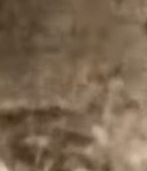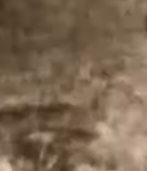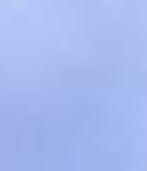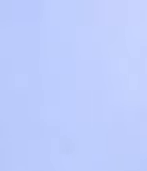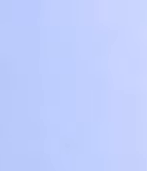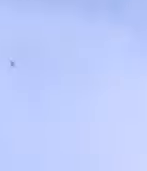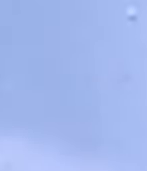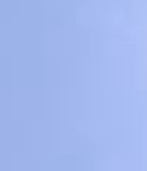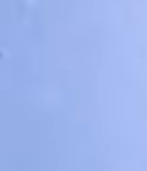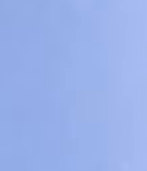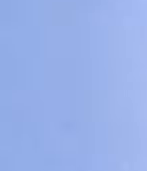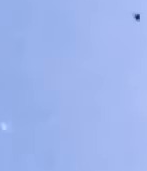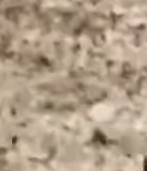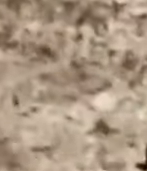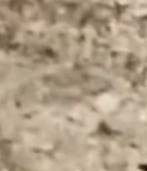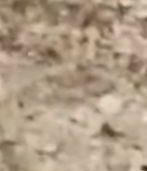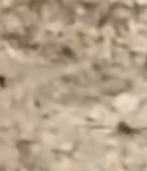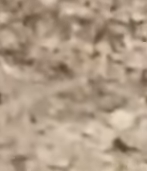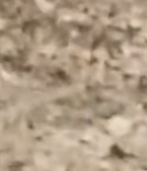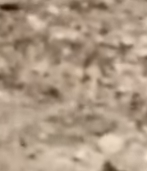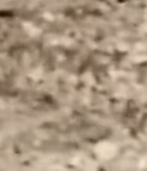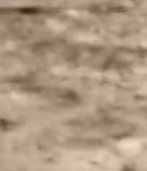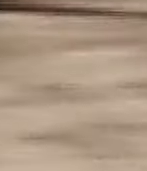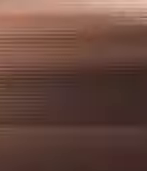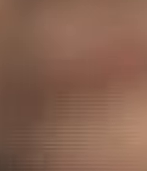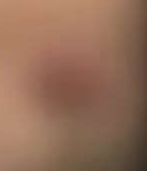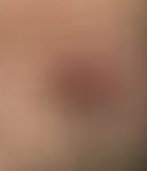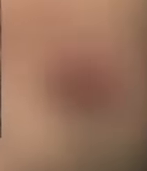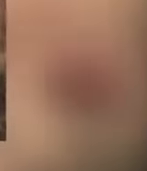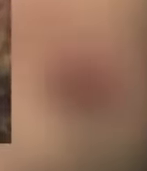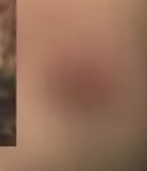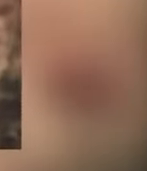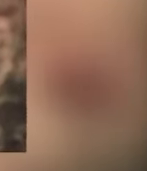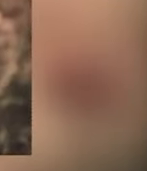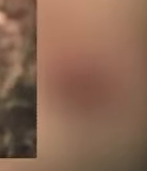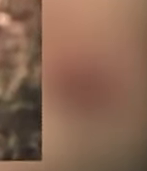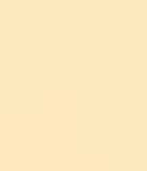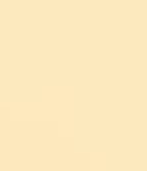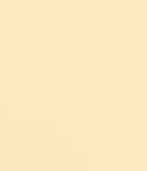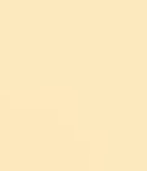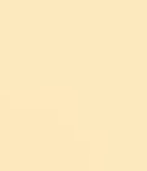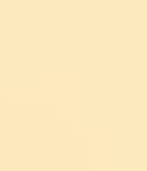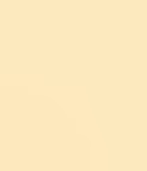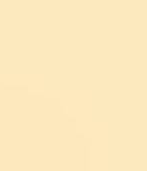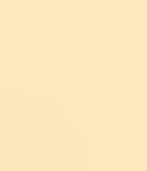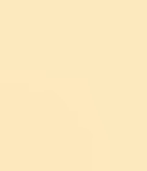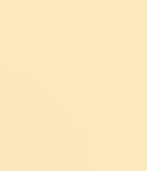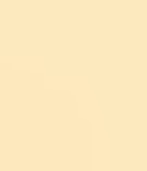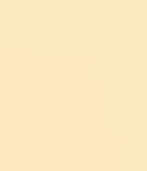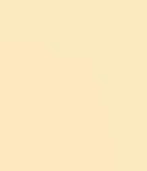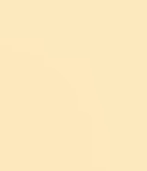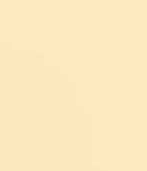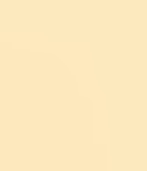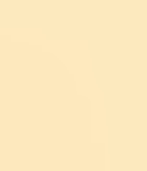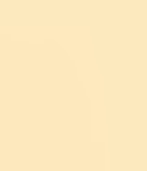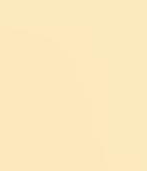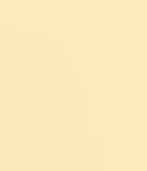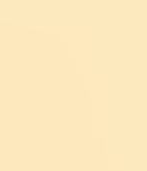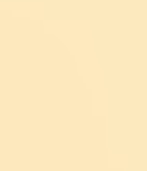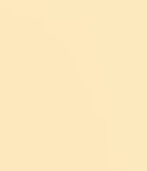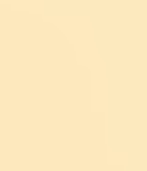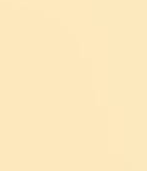país natal para apoyar la causa republicana. Su obra poética inició con Versos y Oraciones del Caminante